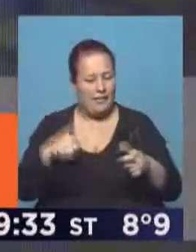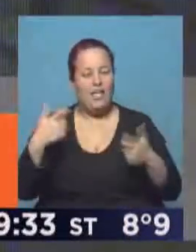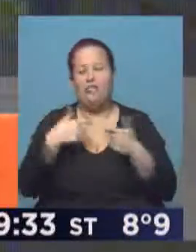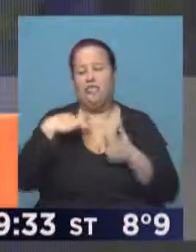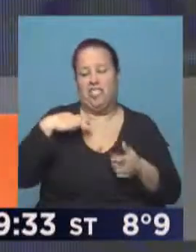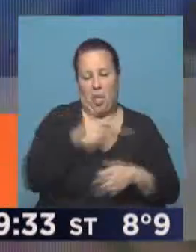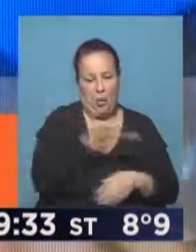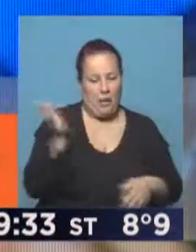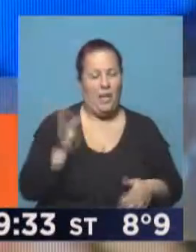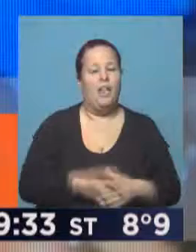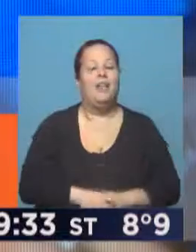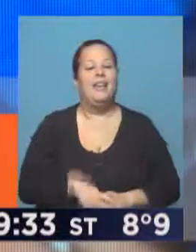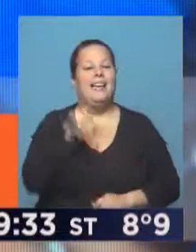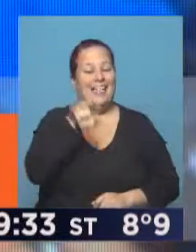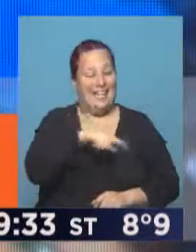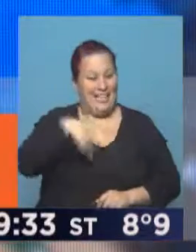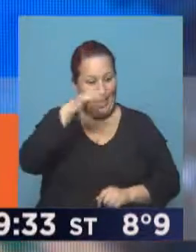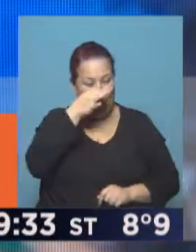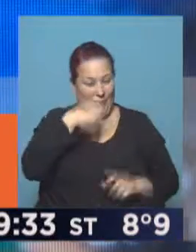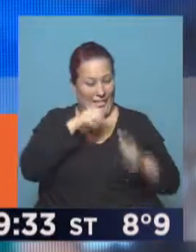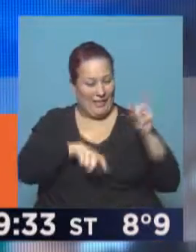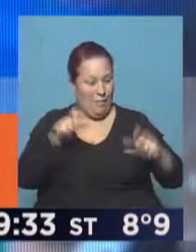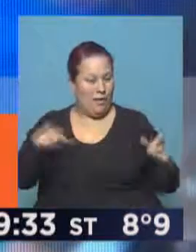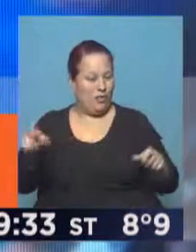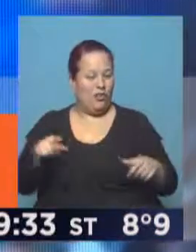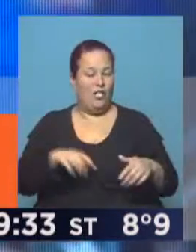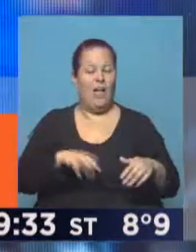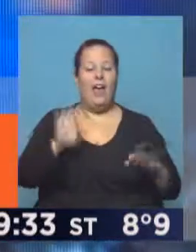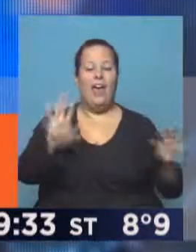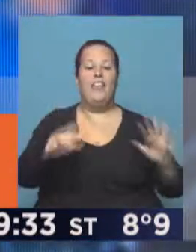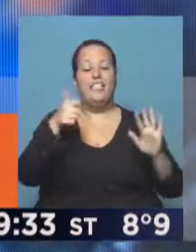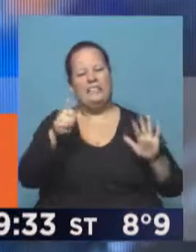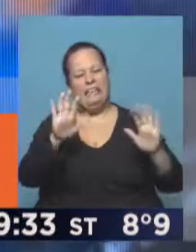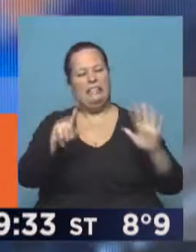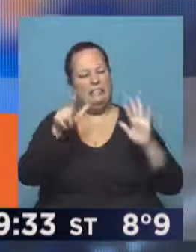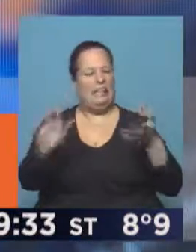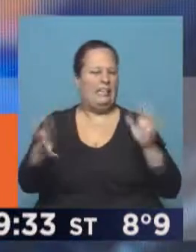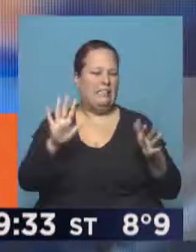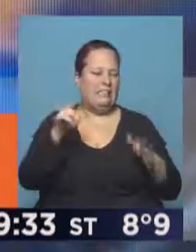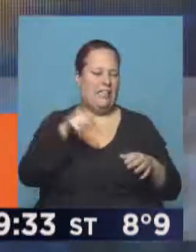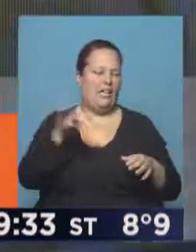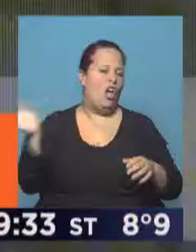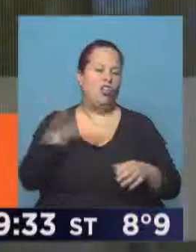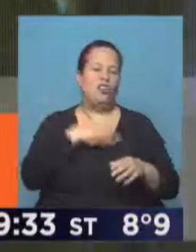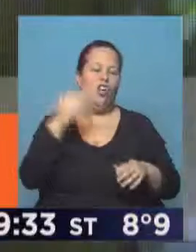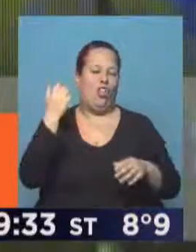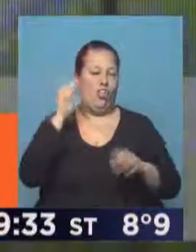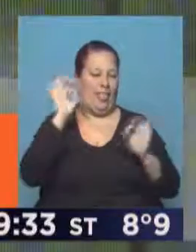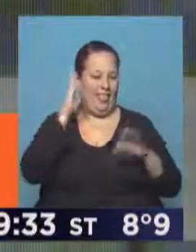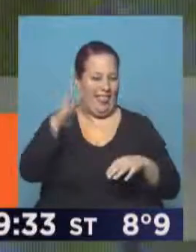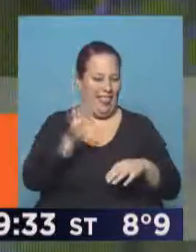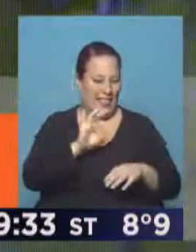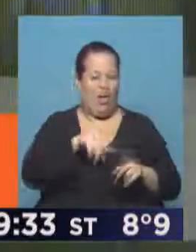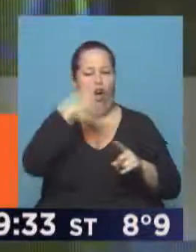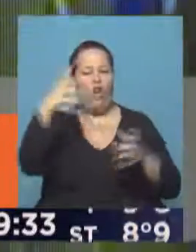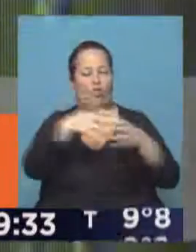civil y de esas 20 personas, 16 o 17, es decir, todos los que no habíamos ido de Usina de Justicia eran